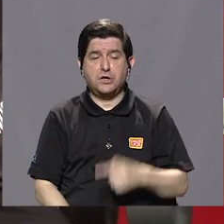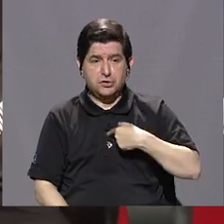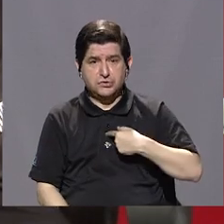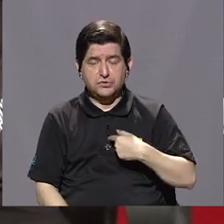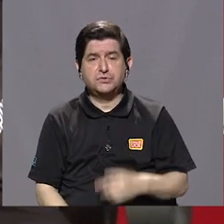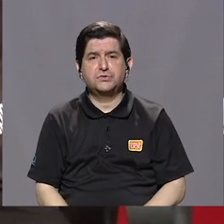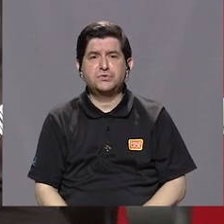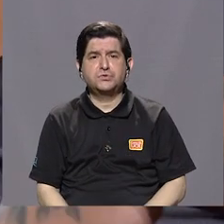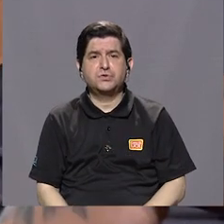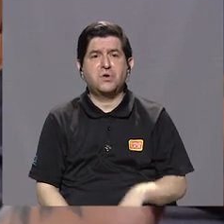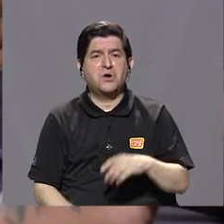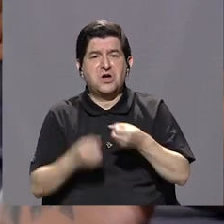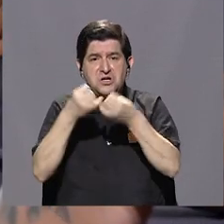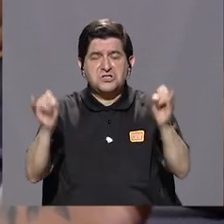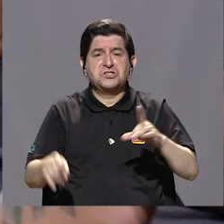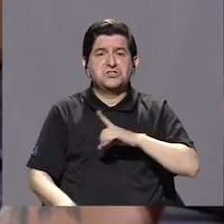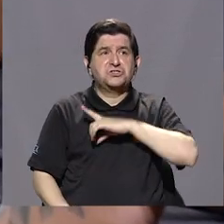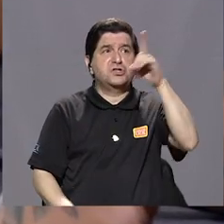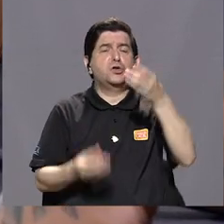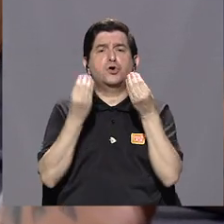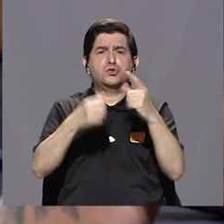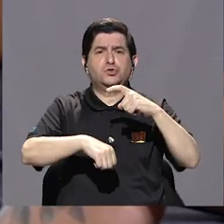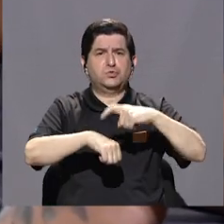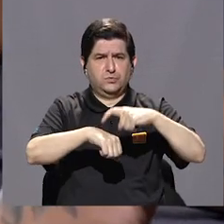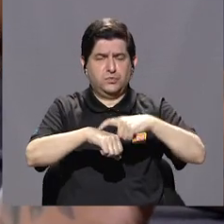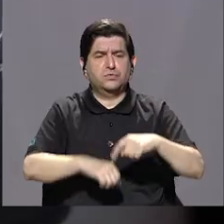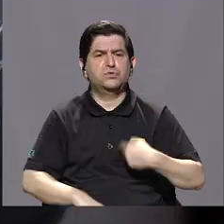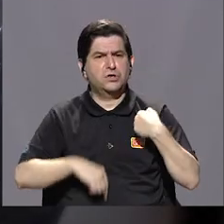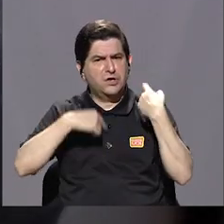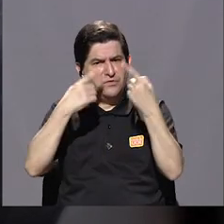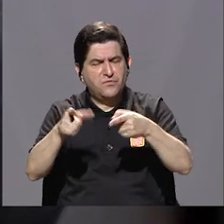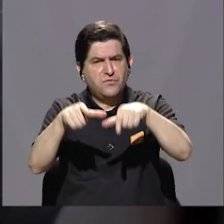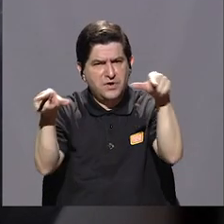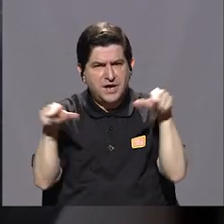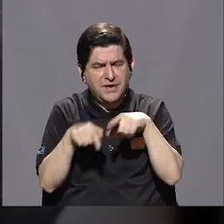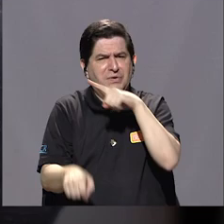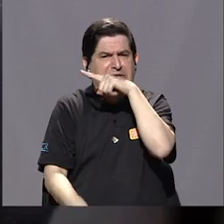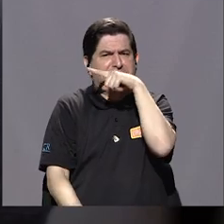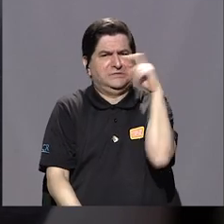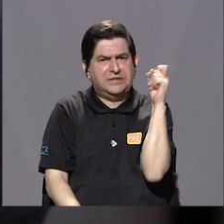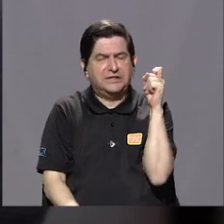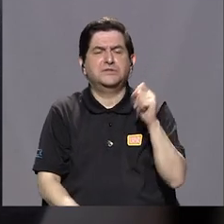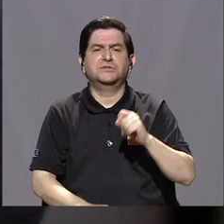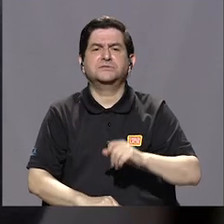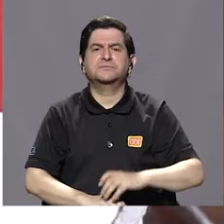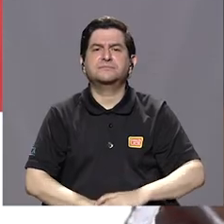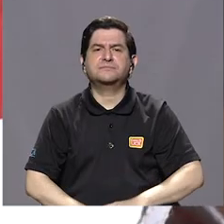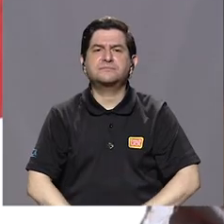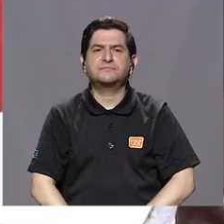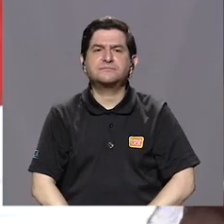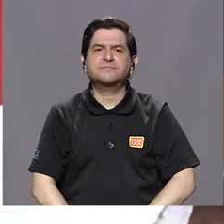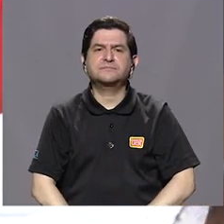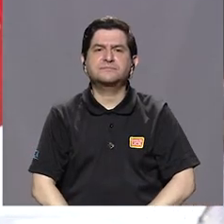cosas sin Él. Y me llevó a lugares muy feos, ¿verdad?